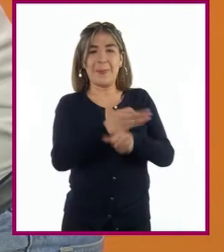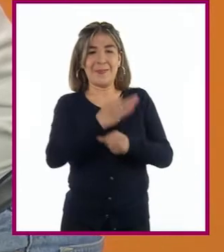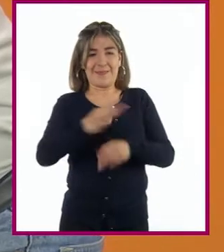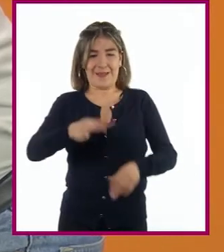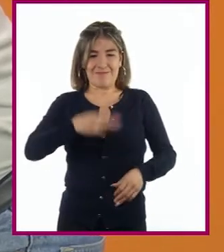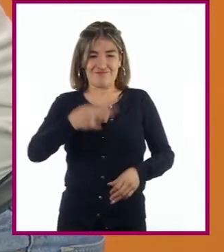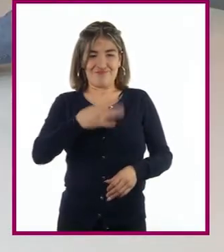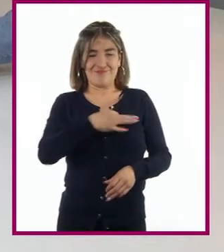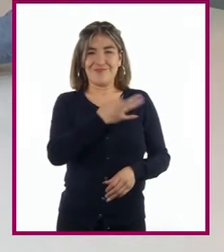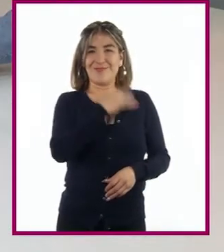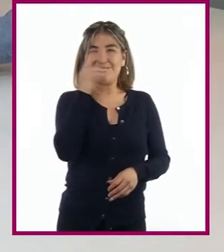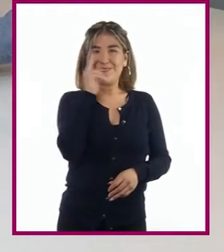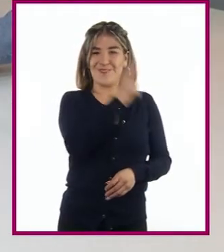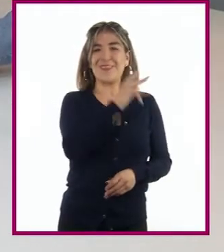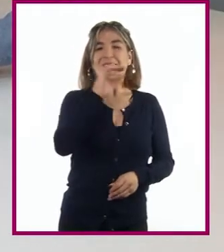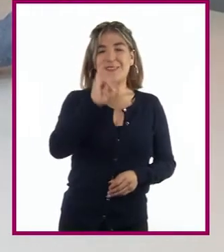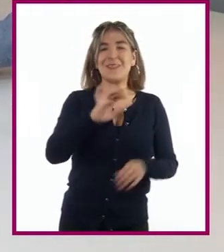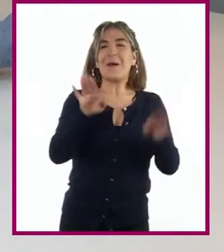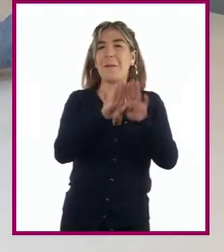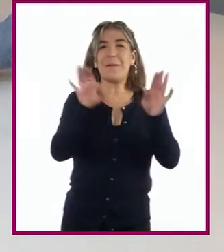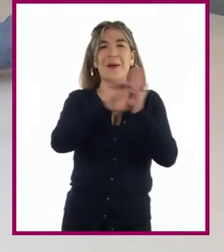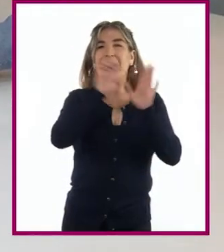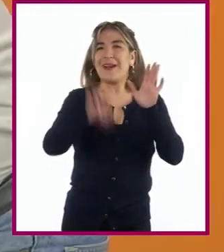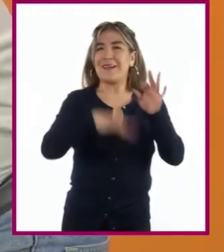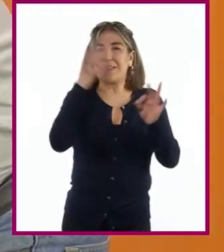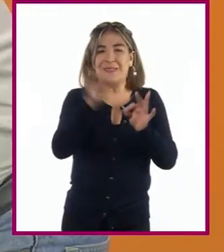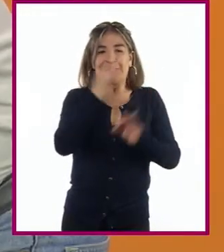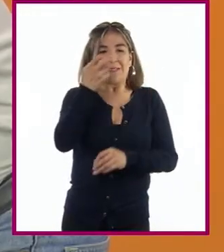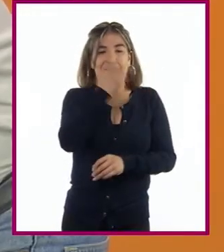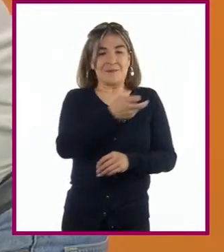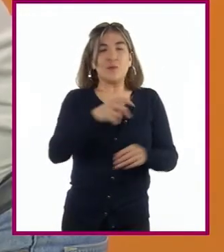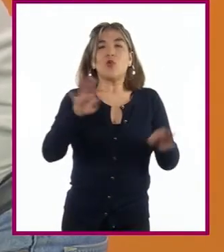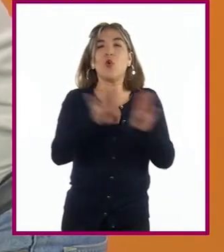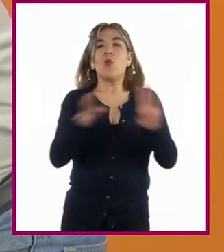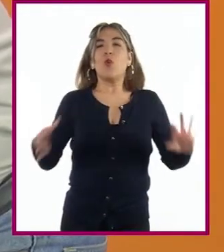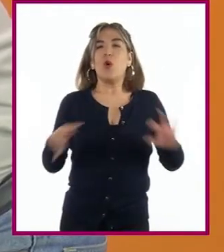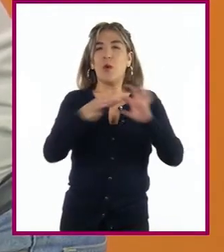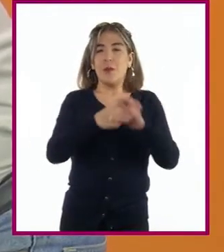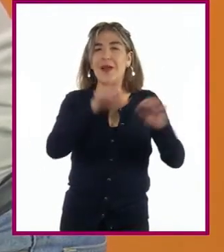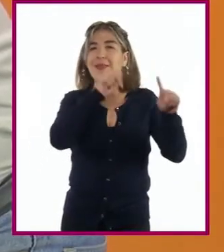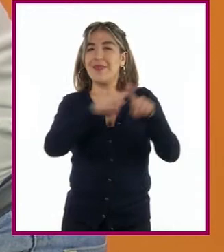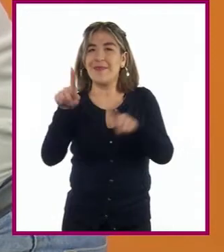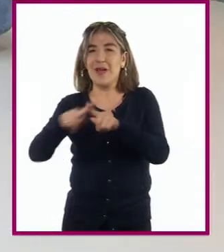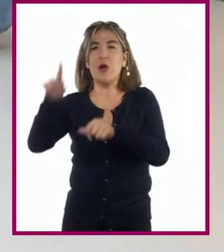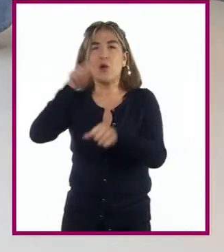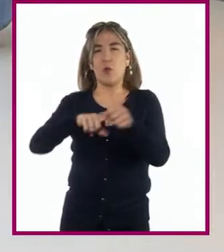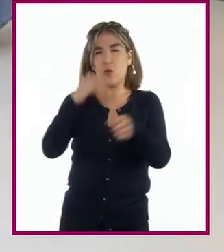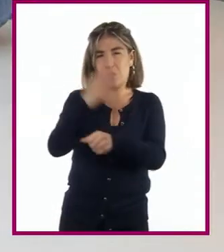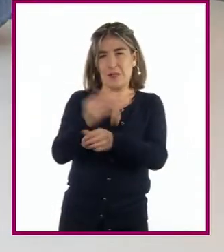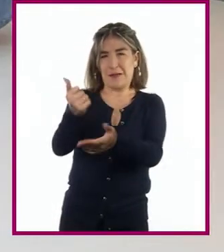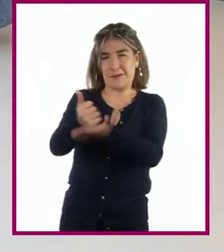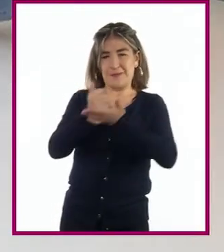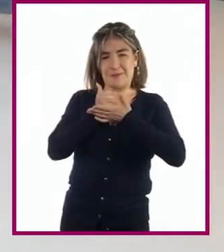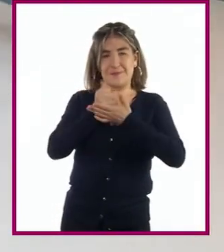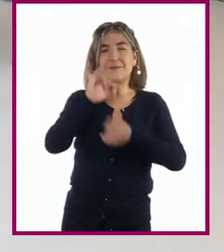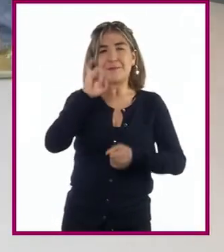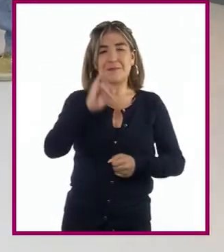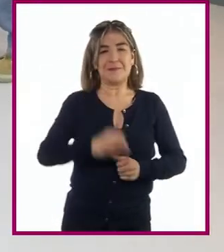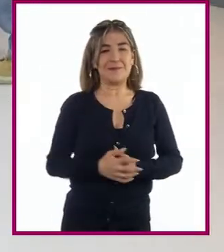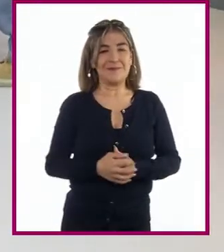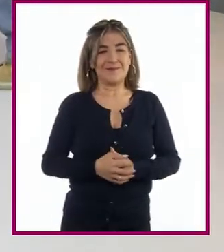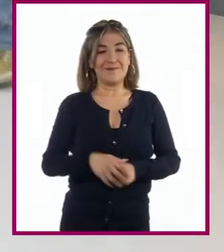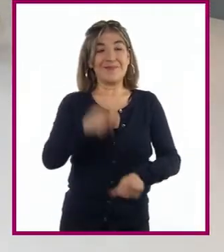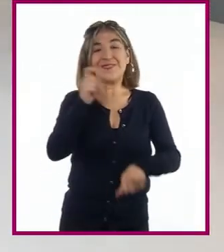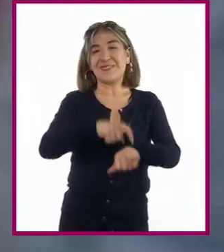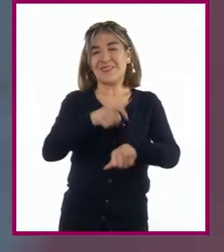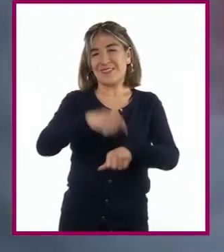¿no? Sí. ¿Cómo están representadas? Es la combinación de diferentes colores. ¿Me ayudas? Sí. Mira, por cuestiones